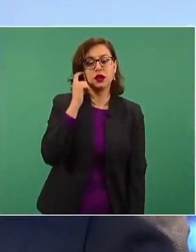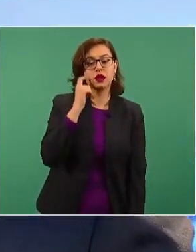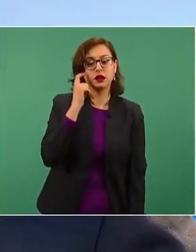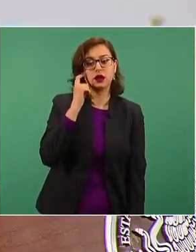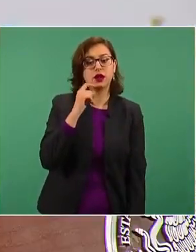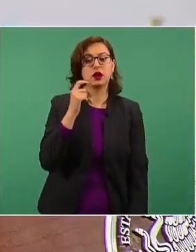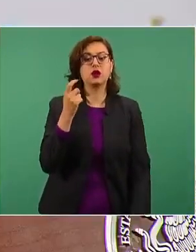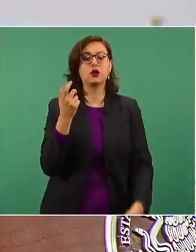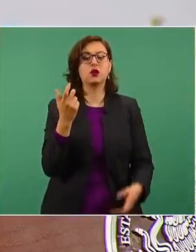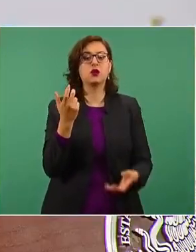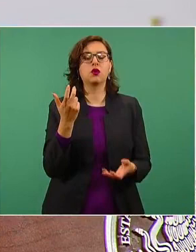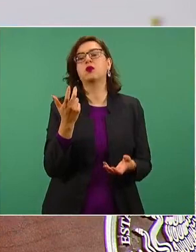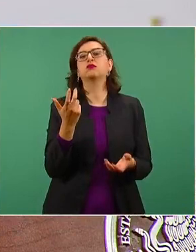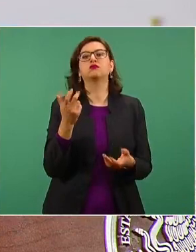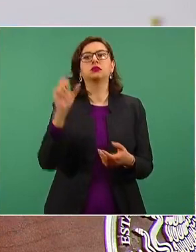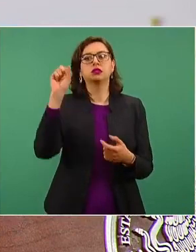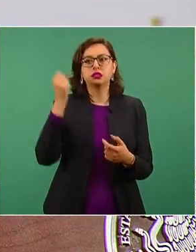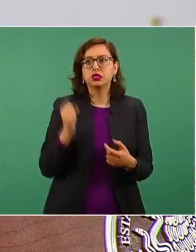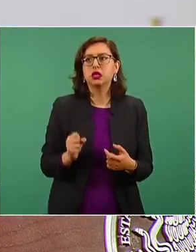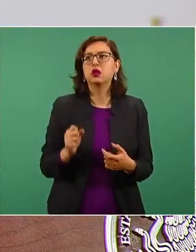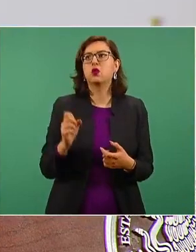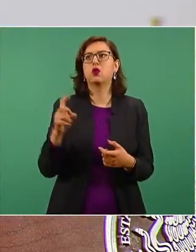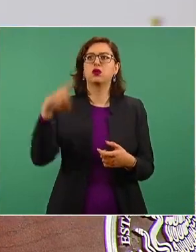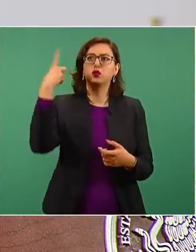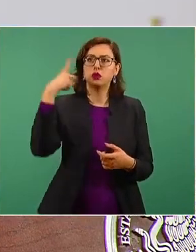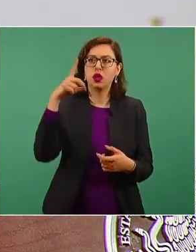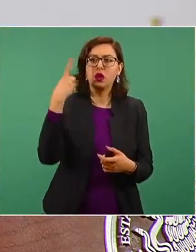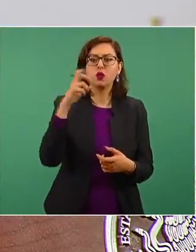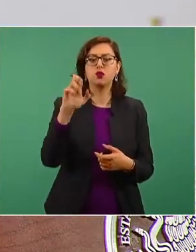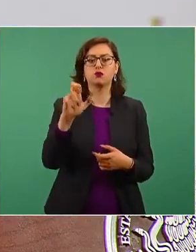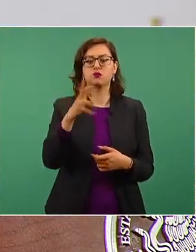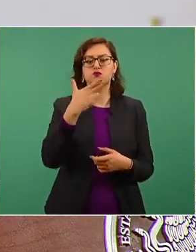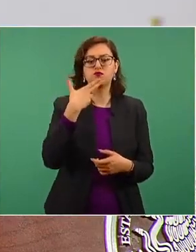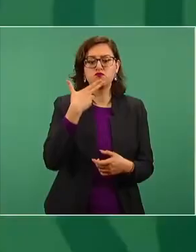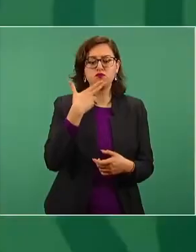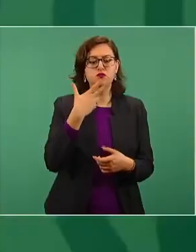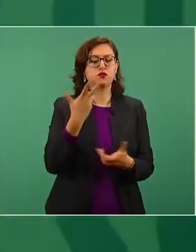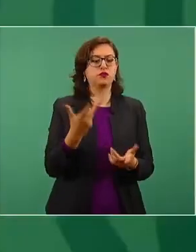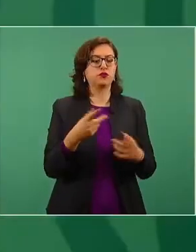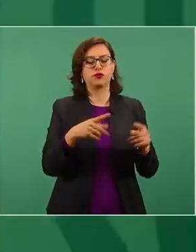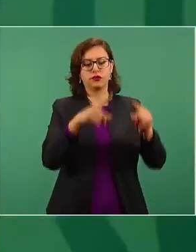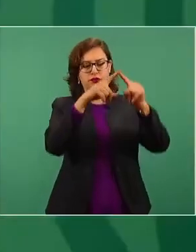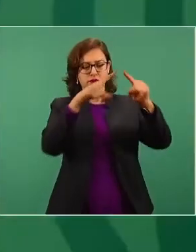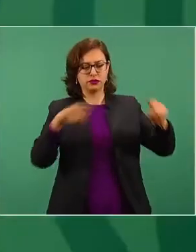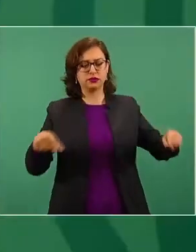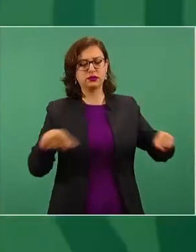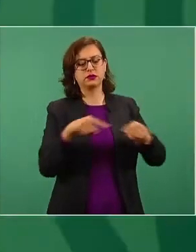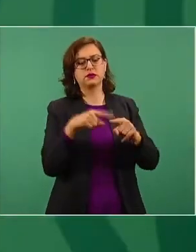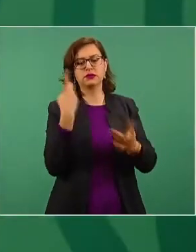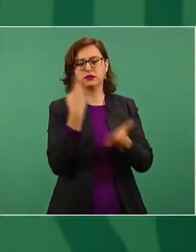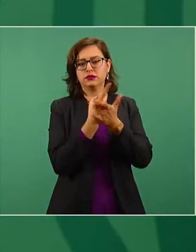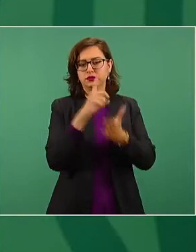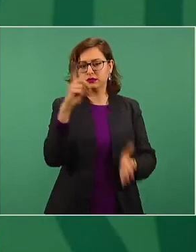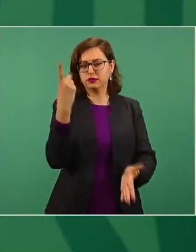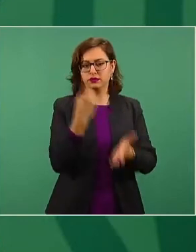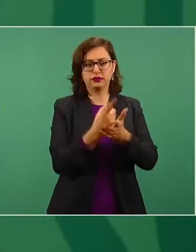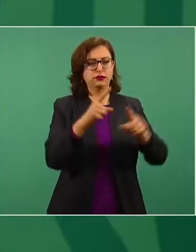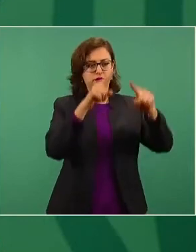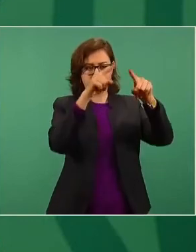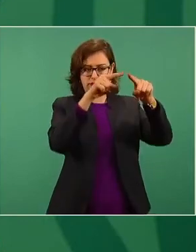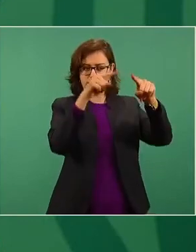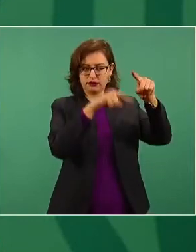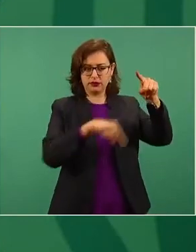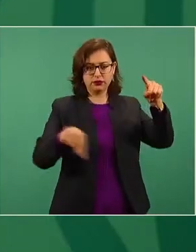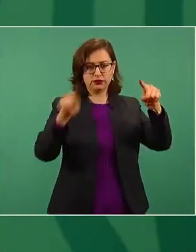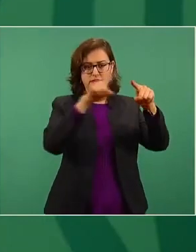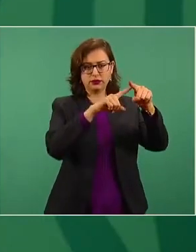Durango, en Chihuahua, todo lo que es el llamado Triángulo Dorado, y en